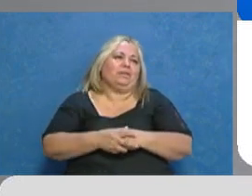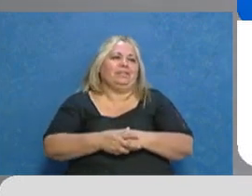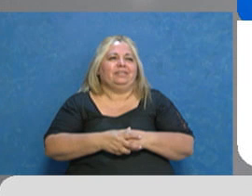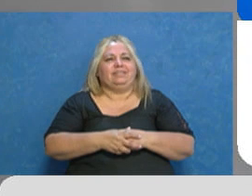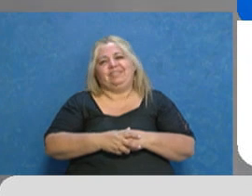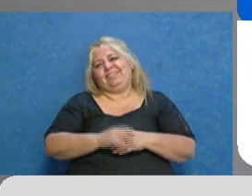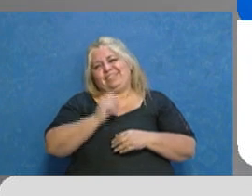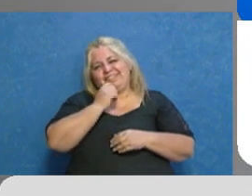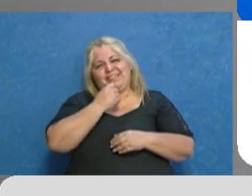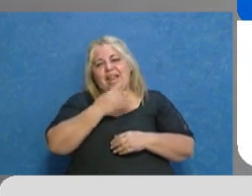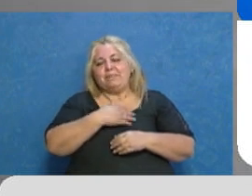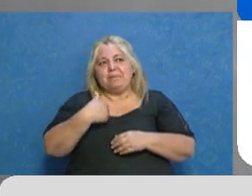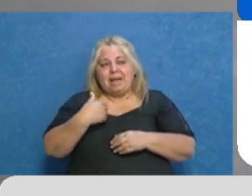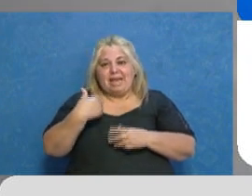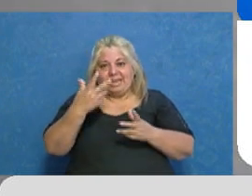bonito!